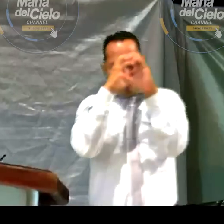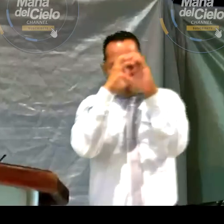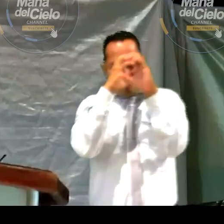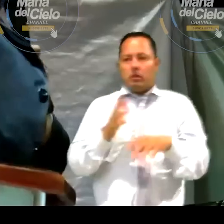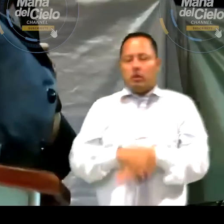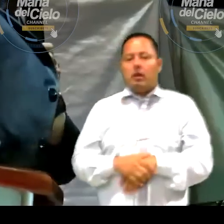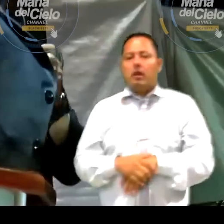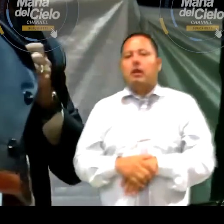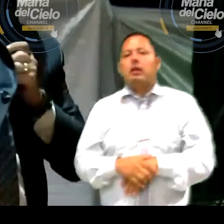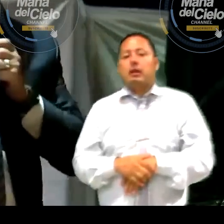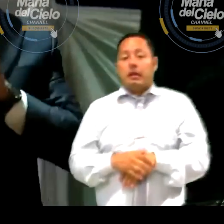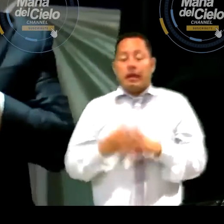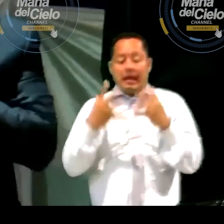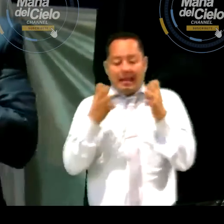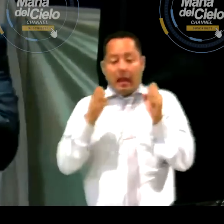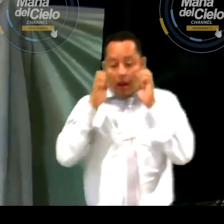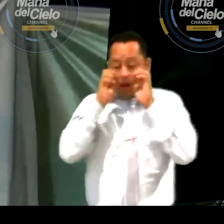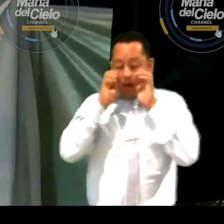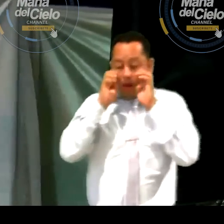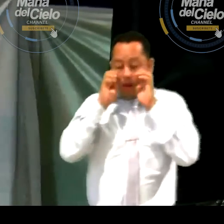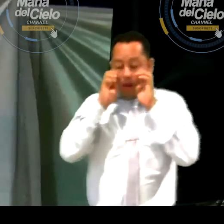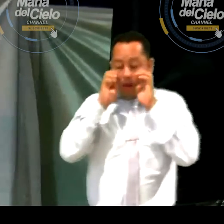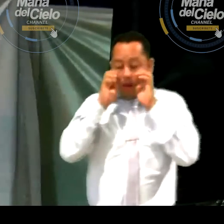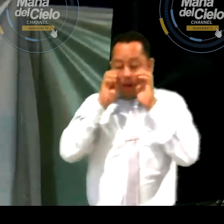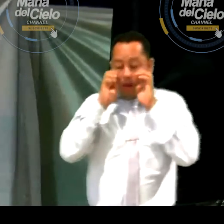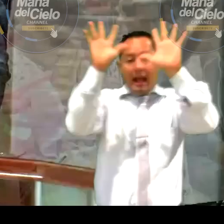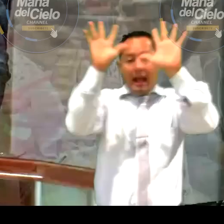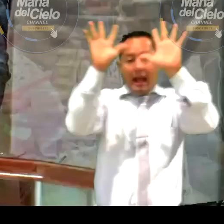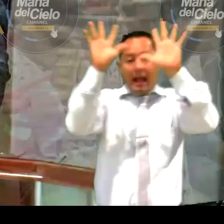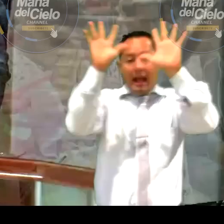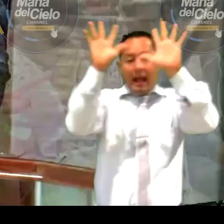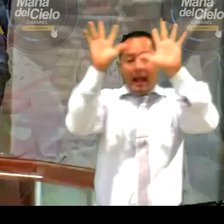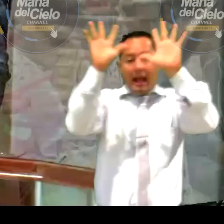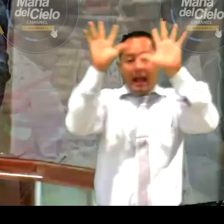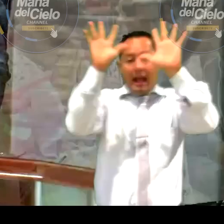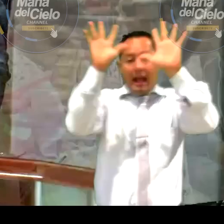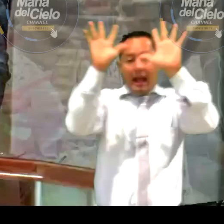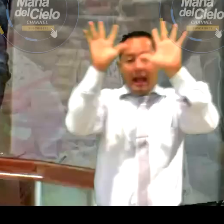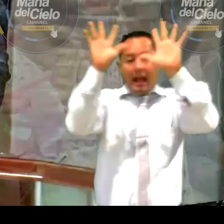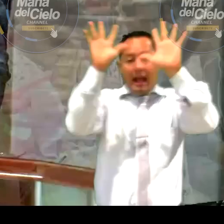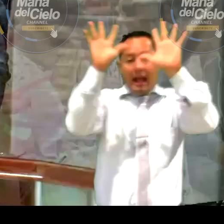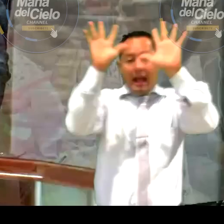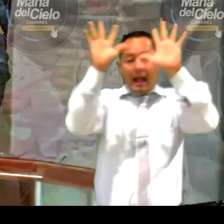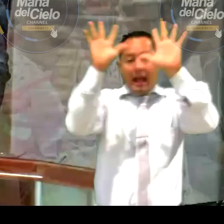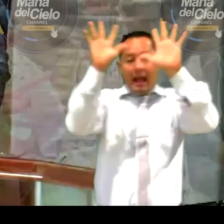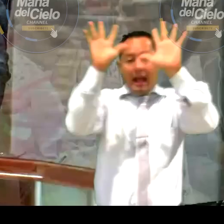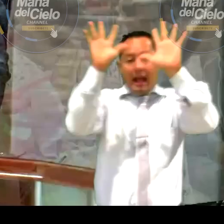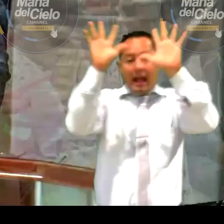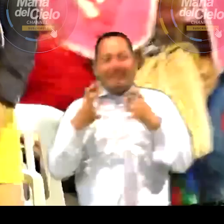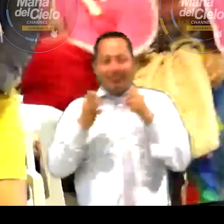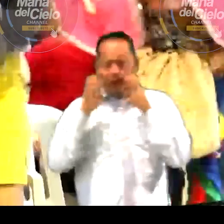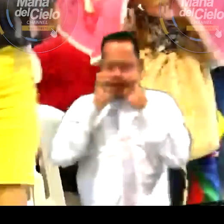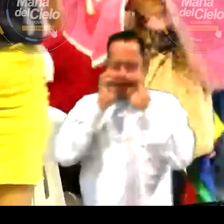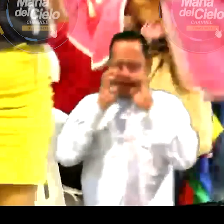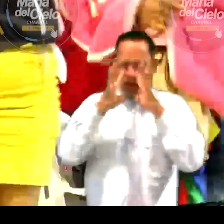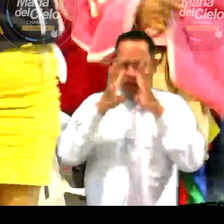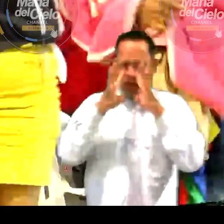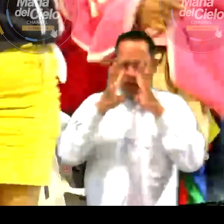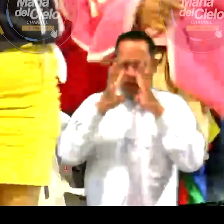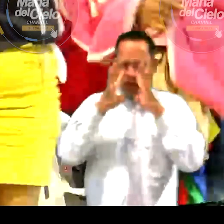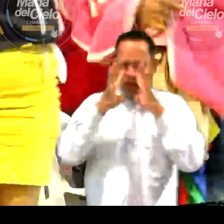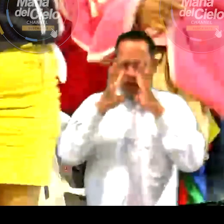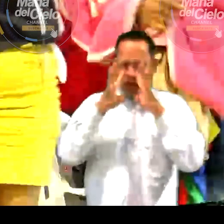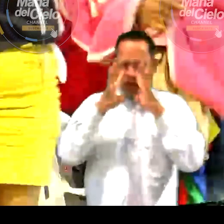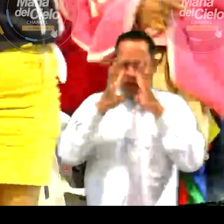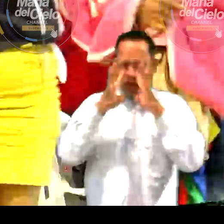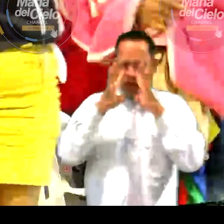alguien que quiera ver la gloria de Dios, que se coloque de pie esta noche, por favor. Alguien que quiera ver la gloria de Dios, que se coloque de